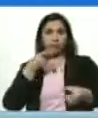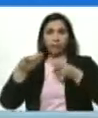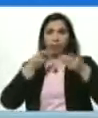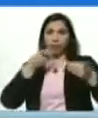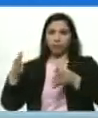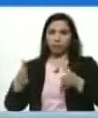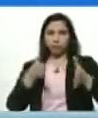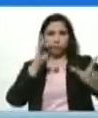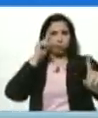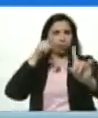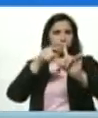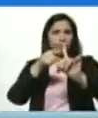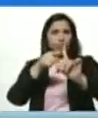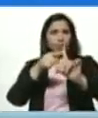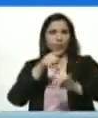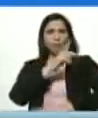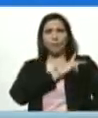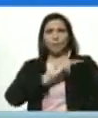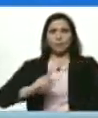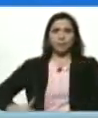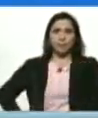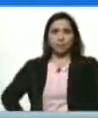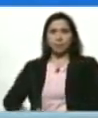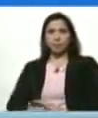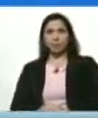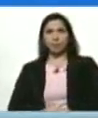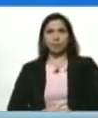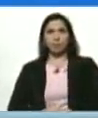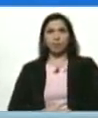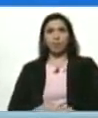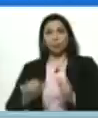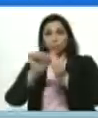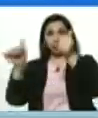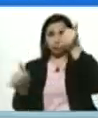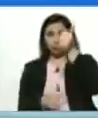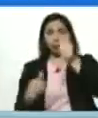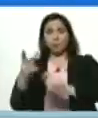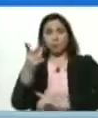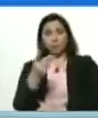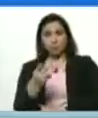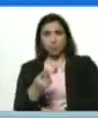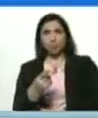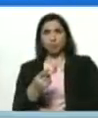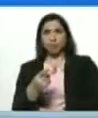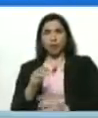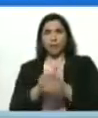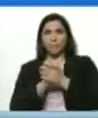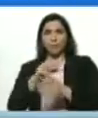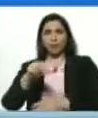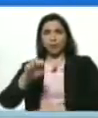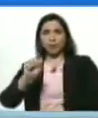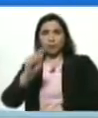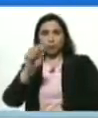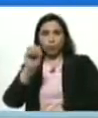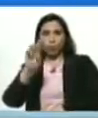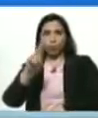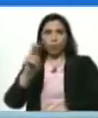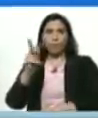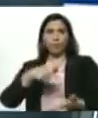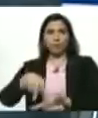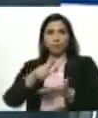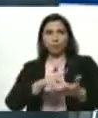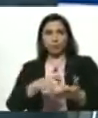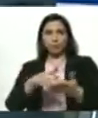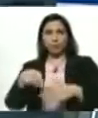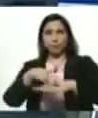conducirá al vicepresidente de servicios públicos compañero néstor reverol torres con la participación